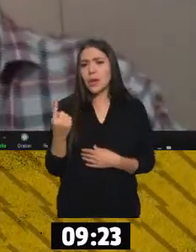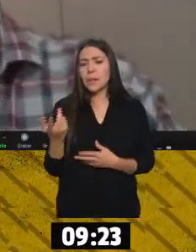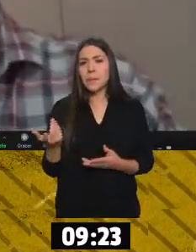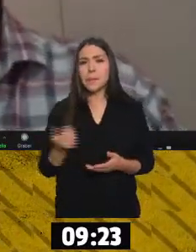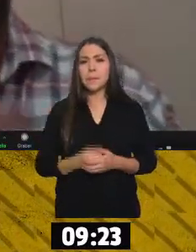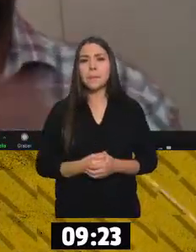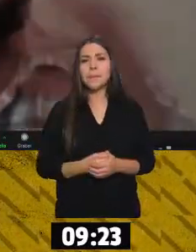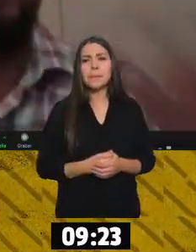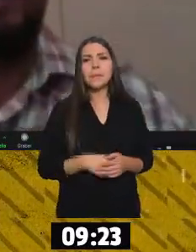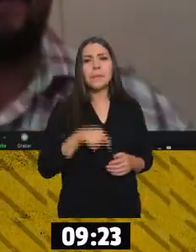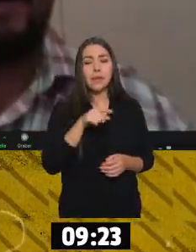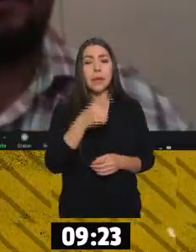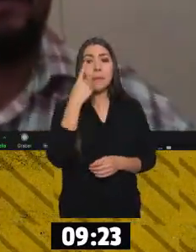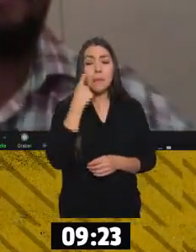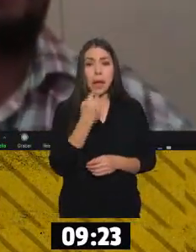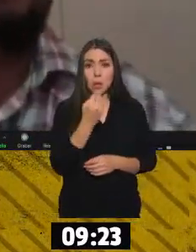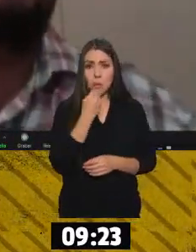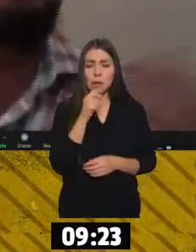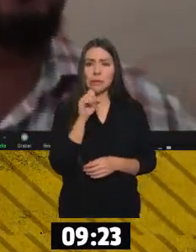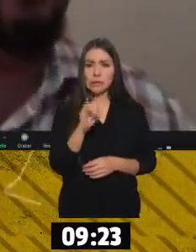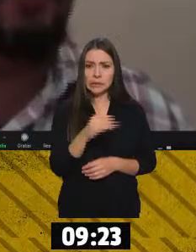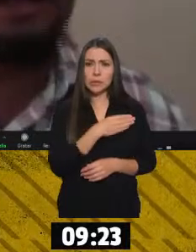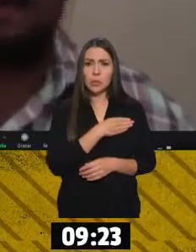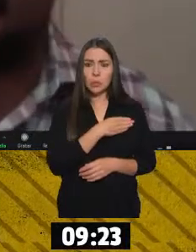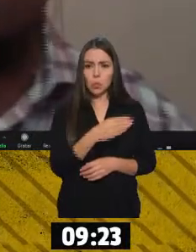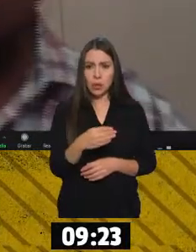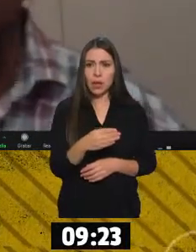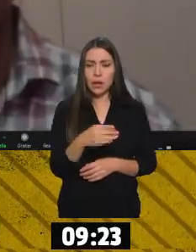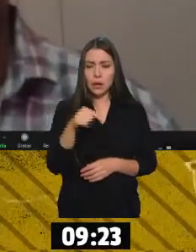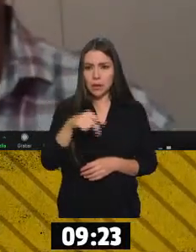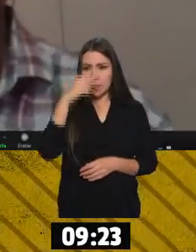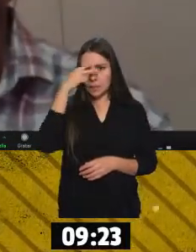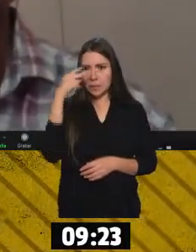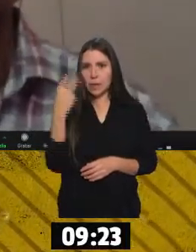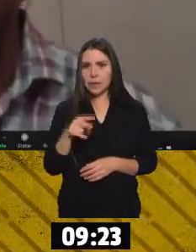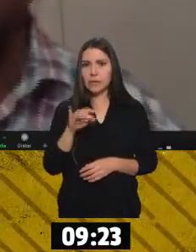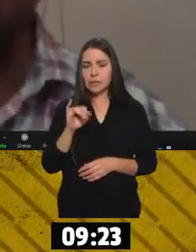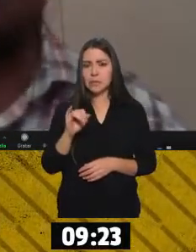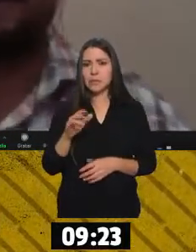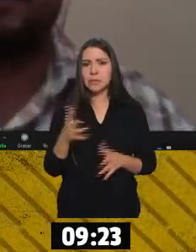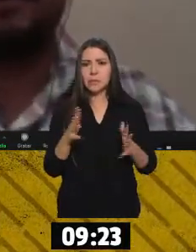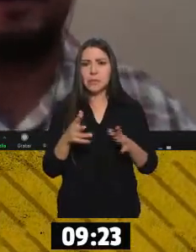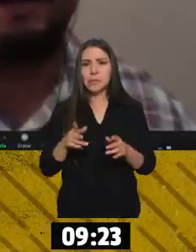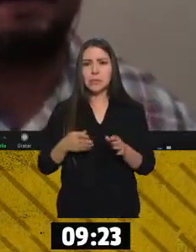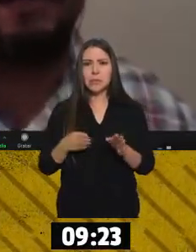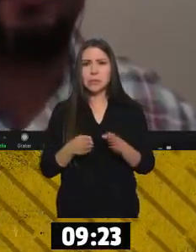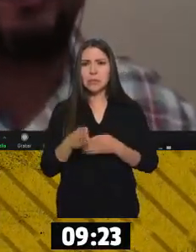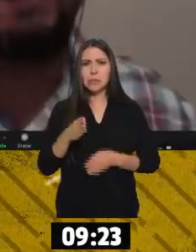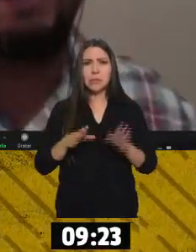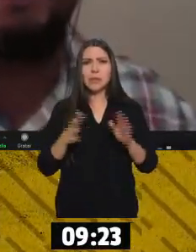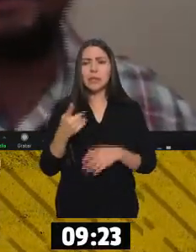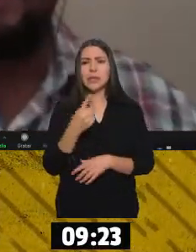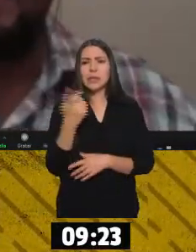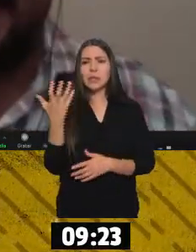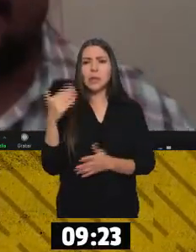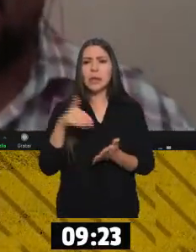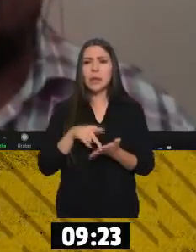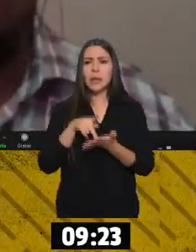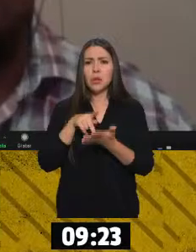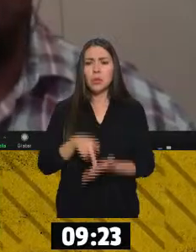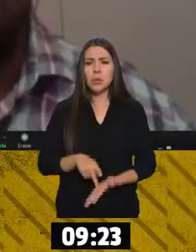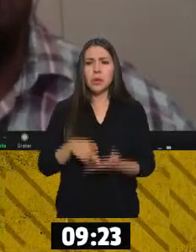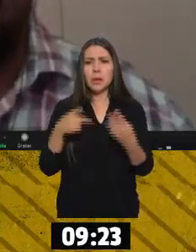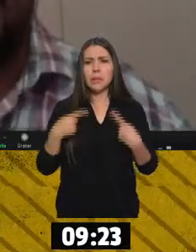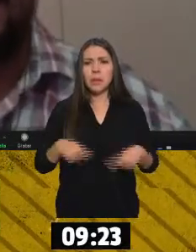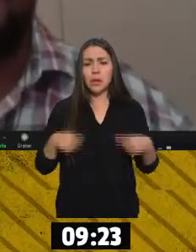problema. Resulta que es muy buena para comerse y muy productiva. En México se habla de que se producen 150,000 toneladas y hay mucha